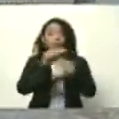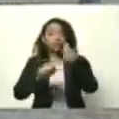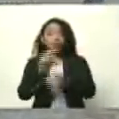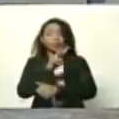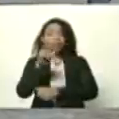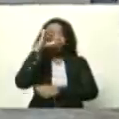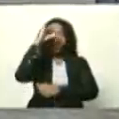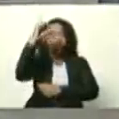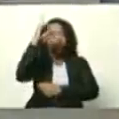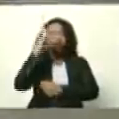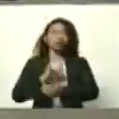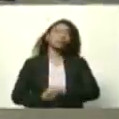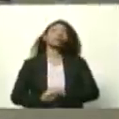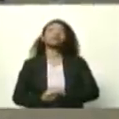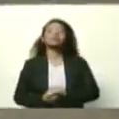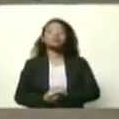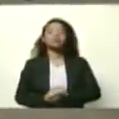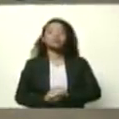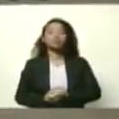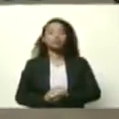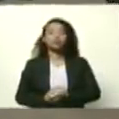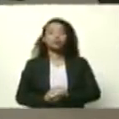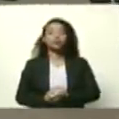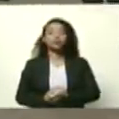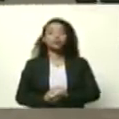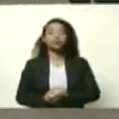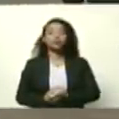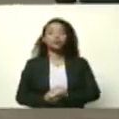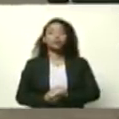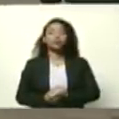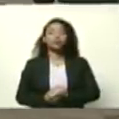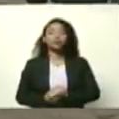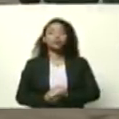Gómez, vicepresidenta ejecutiva de la República.